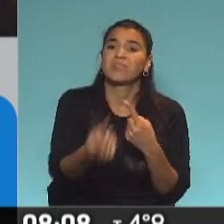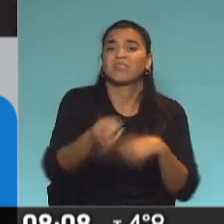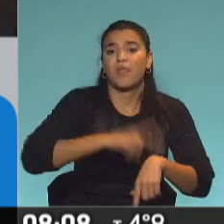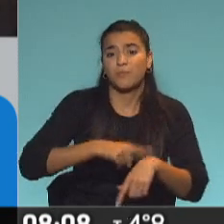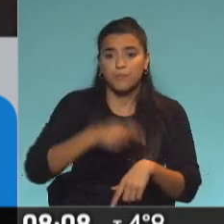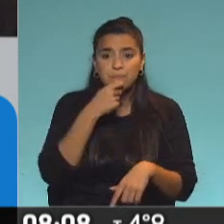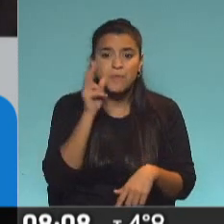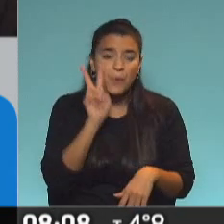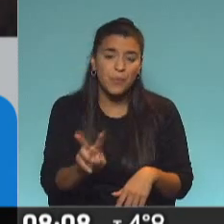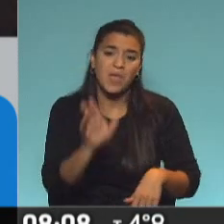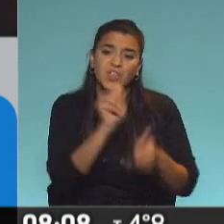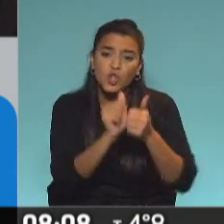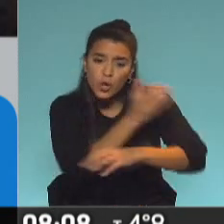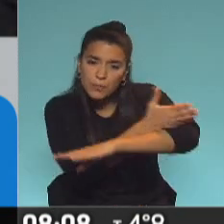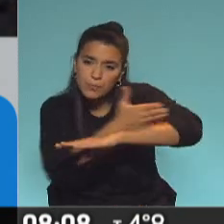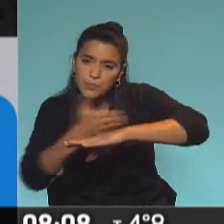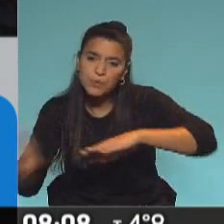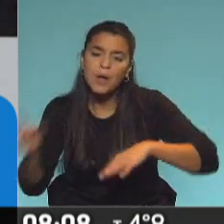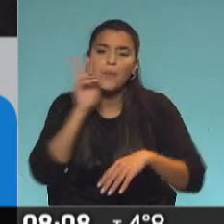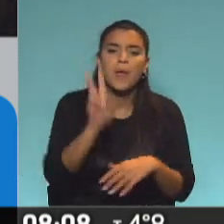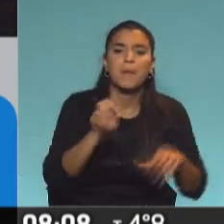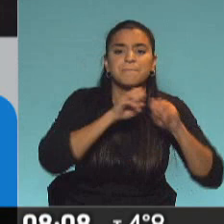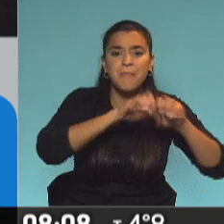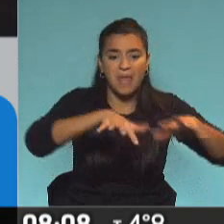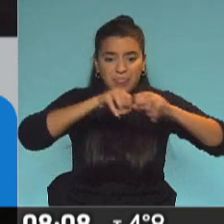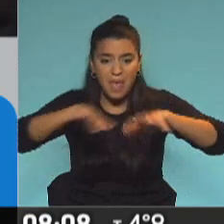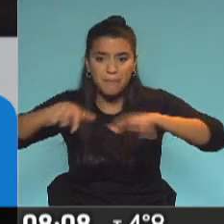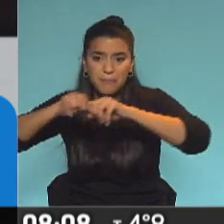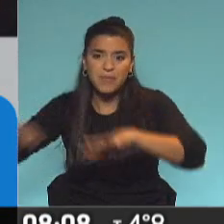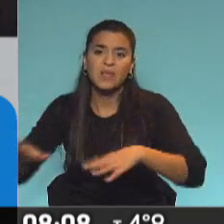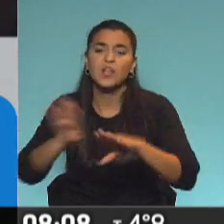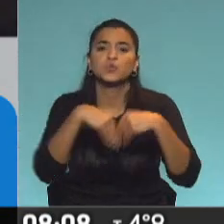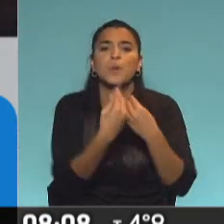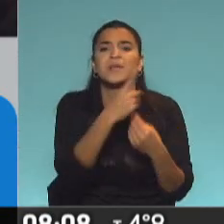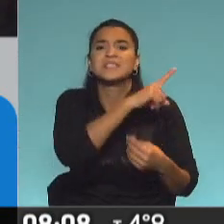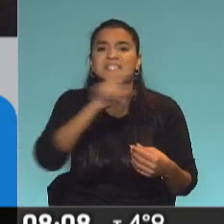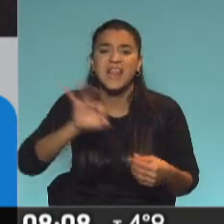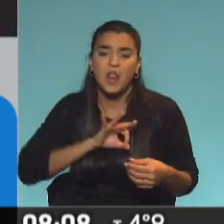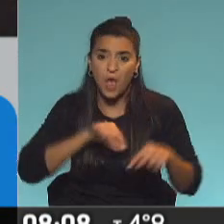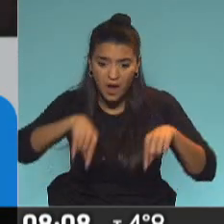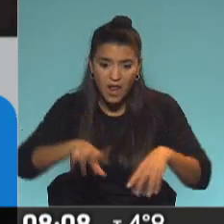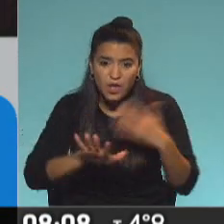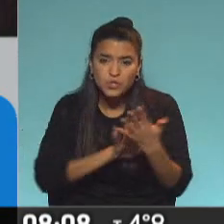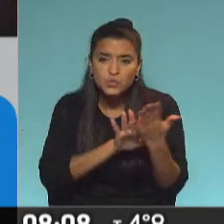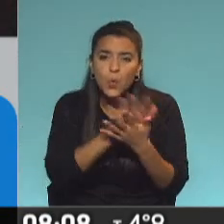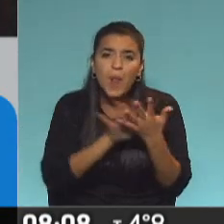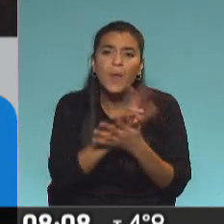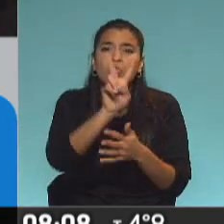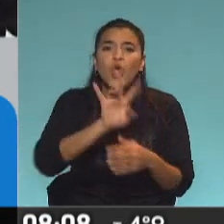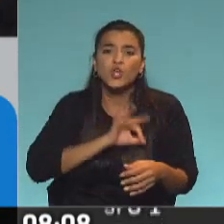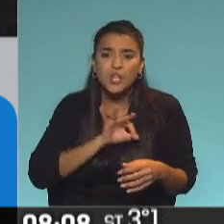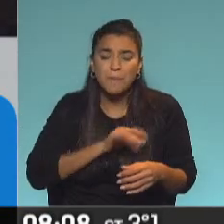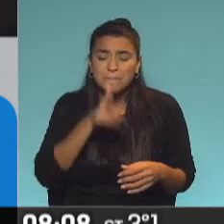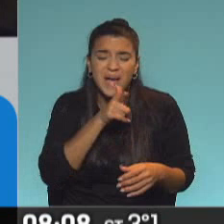uno mira la historia, y con esto termino, uno ve que pandemias anteriores se resolvieron en 100 años. Acá estamos hablando que se va a resolver en 2 años.